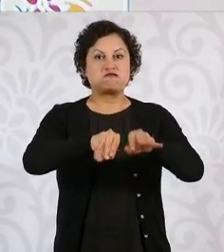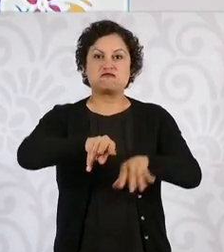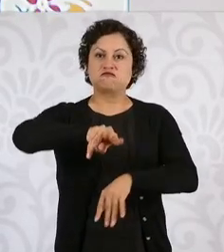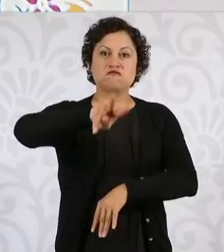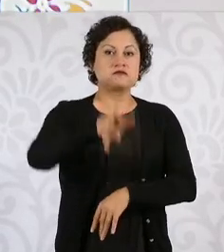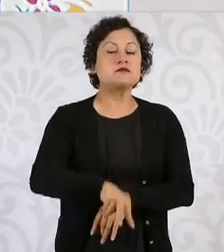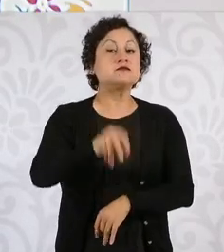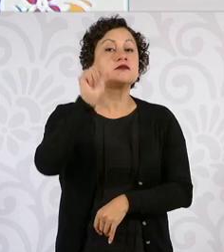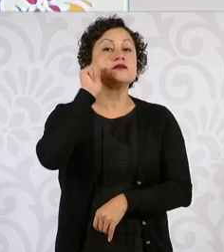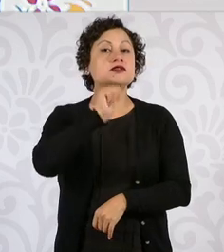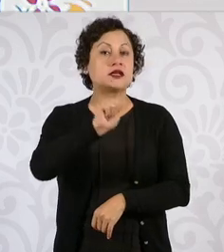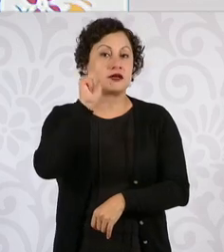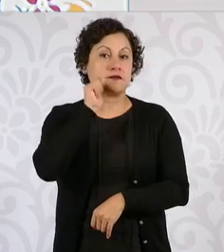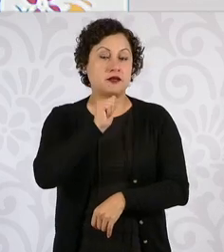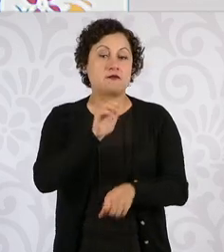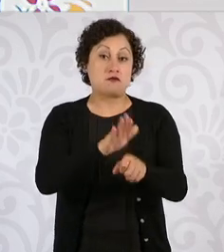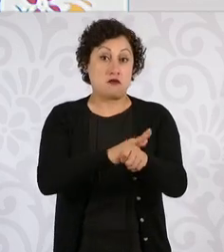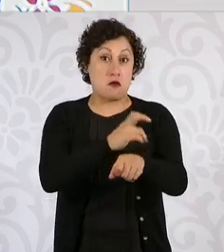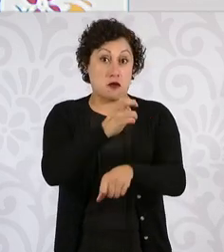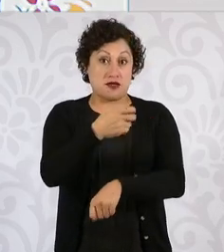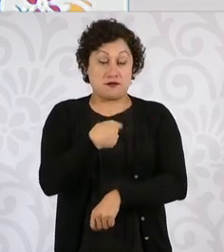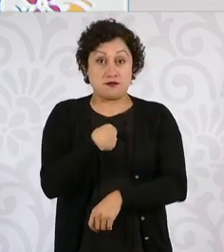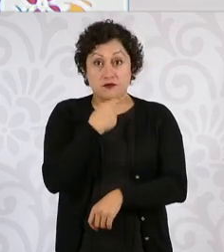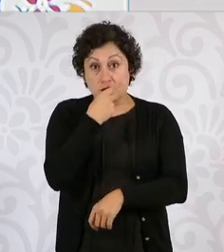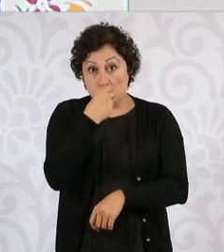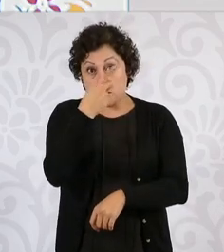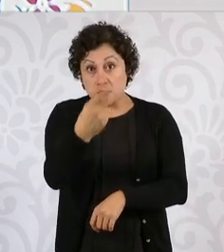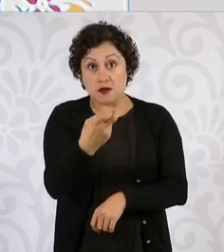y va a funcionar la estrategia.